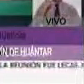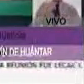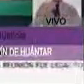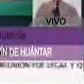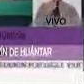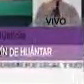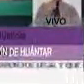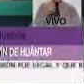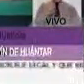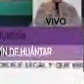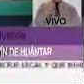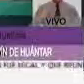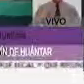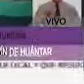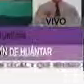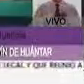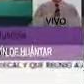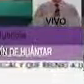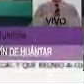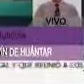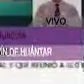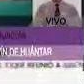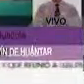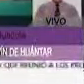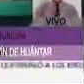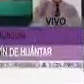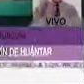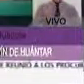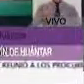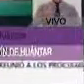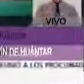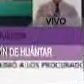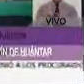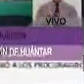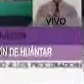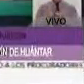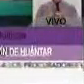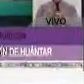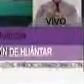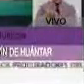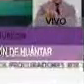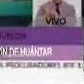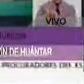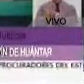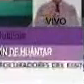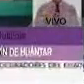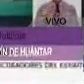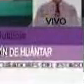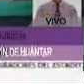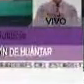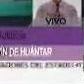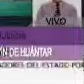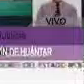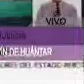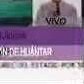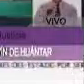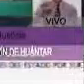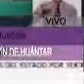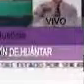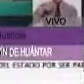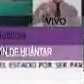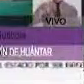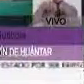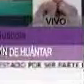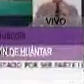del ministro de Justicia y Derechos Humanos. Por eso que considero que no solo es legal, sino es adecuado y